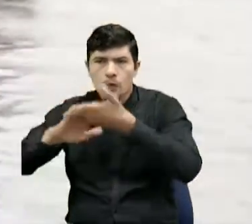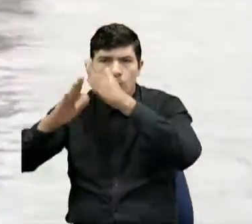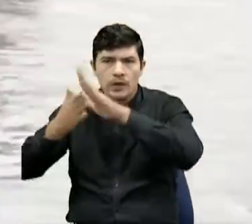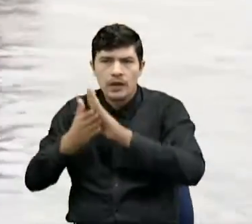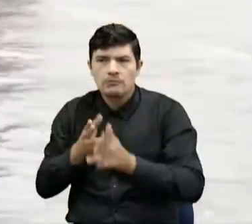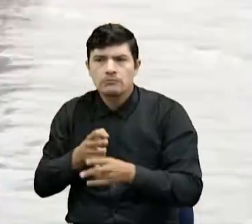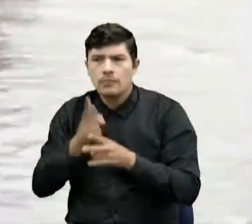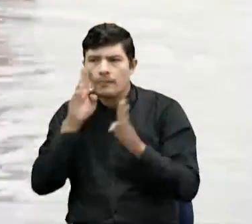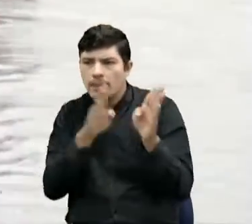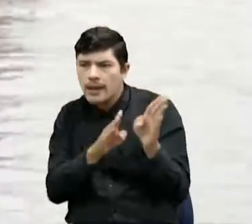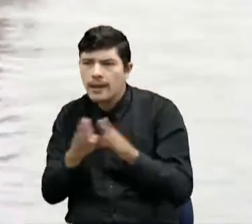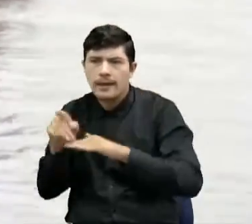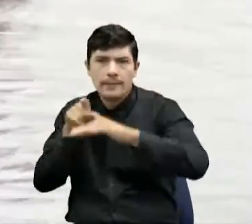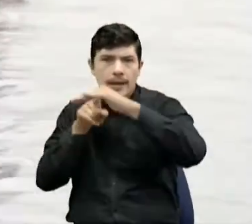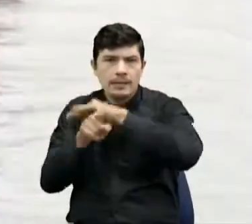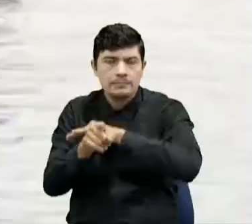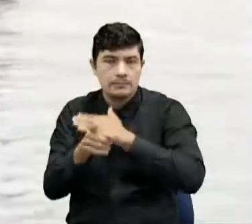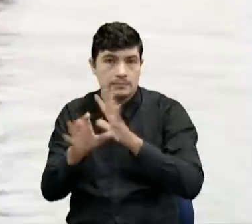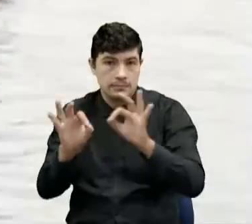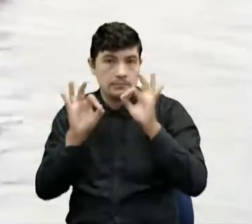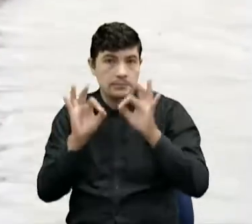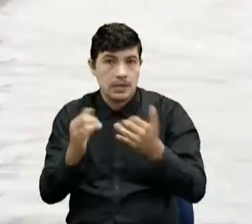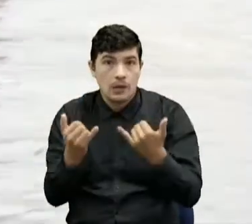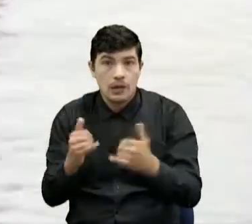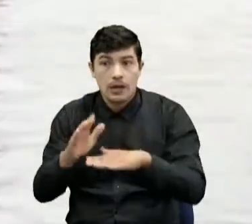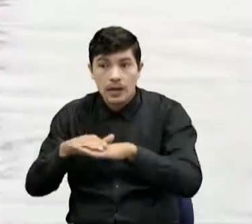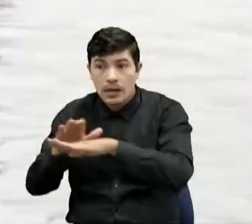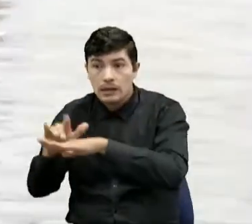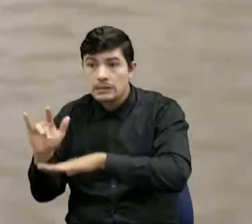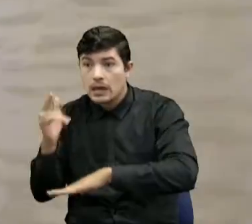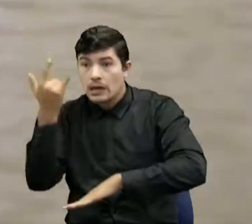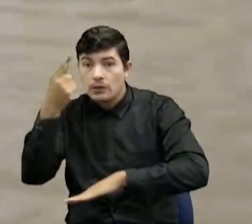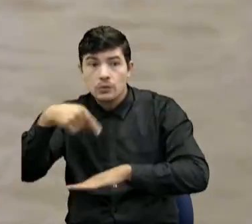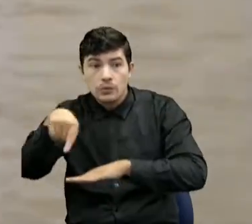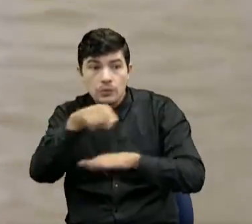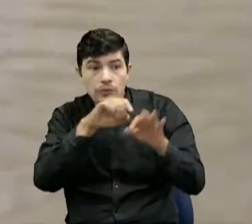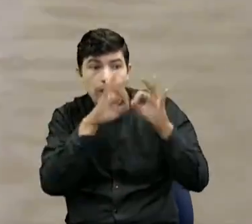advirtió que, de ser el caso, comenzarán a evacuar las familias en mayor riesgo de deslizamiento.